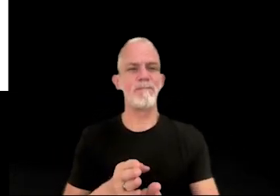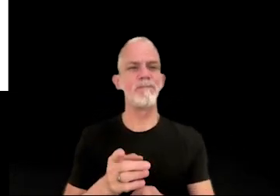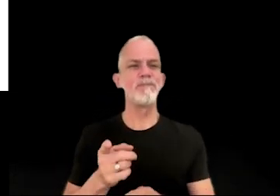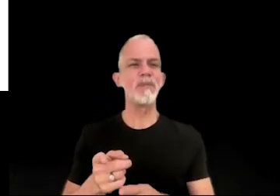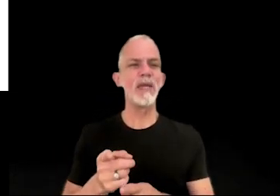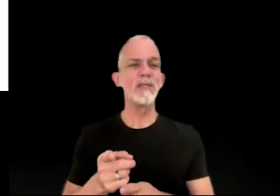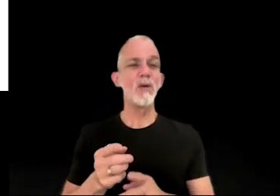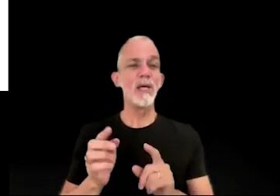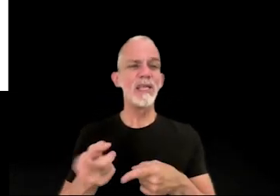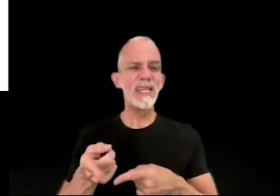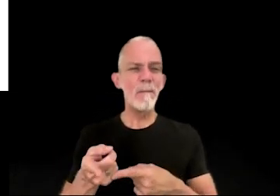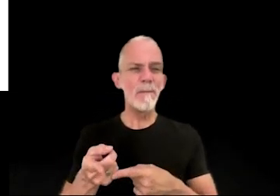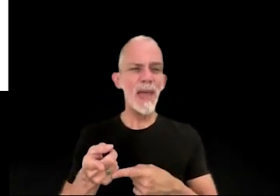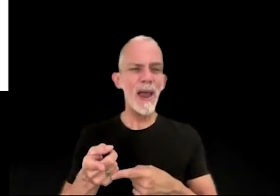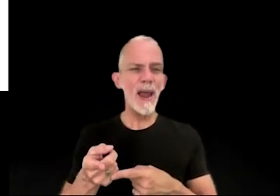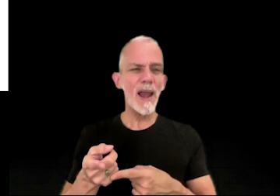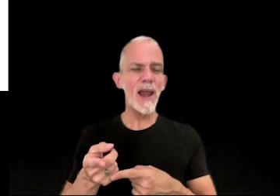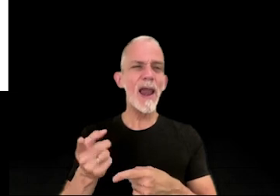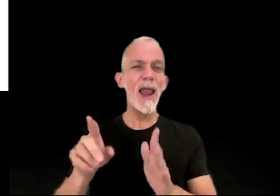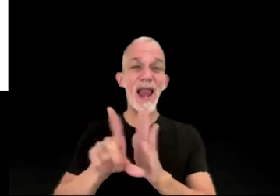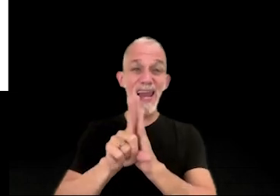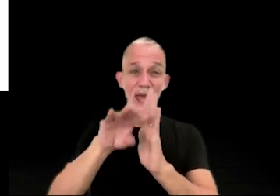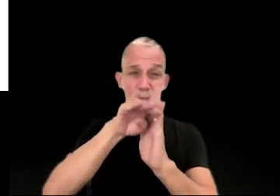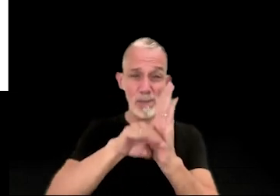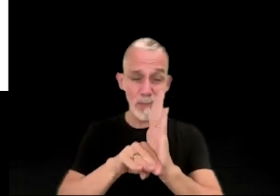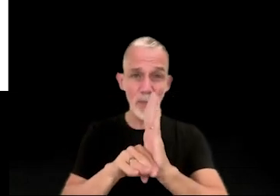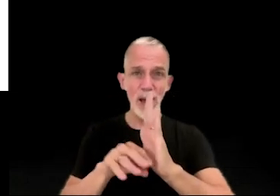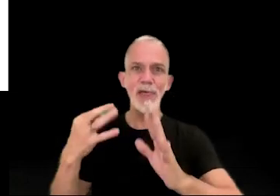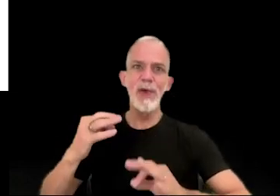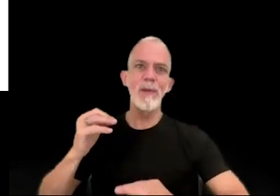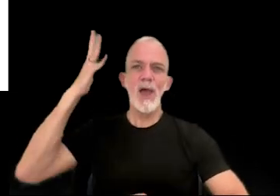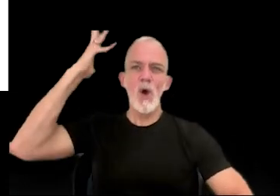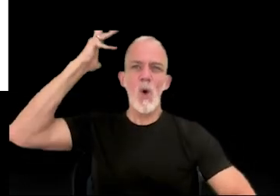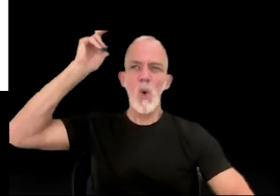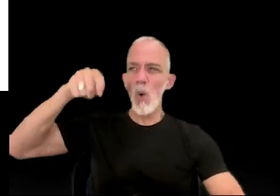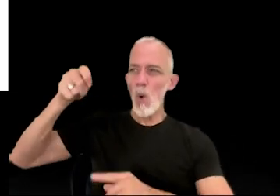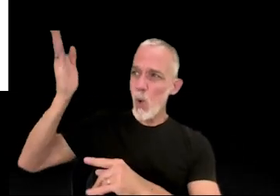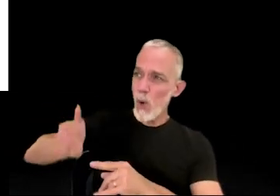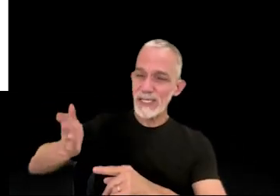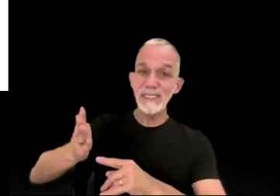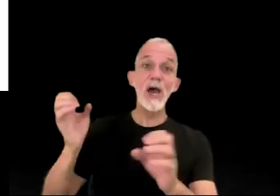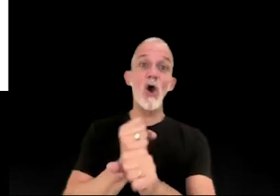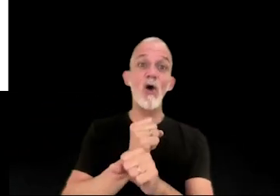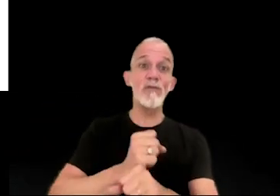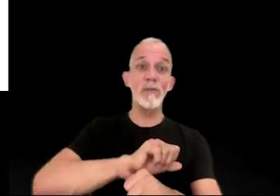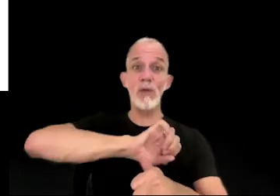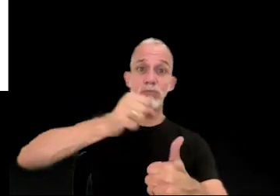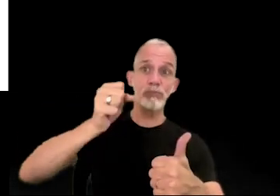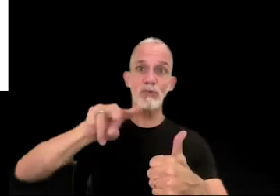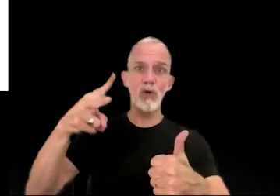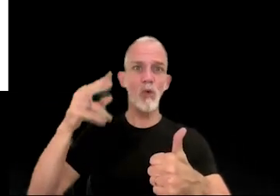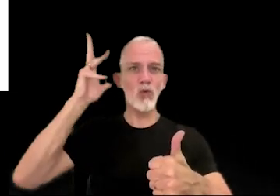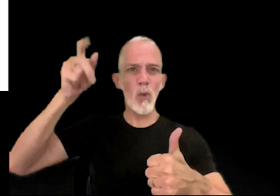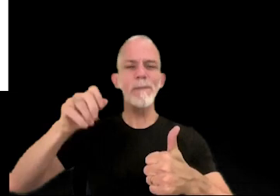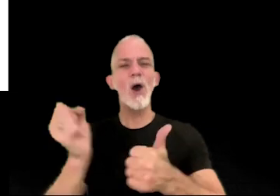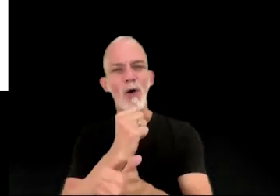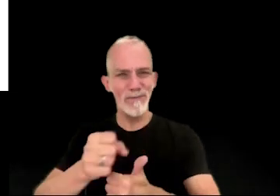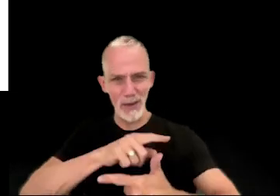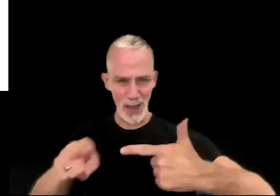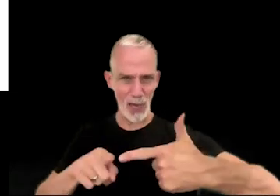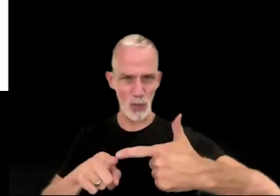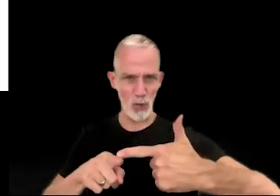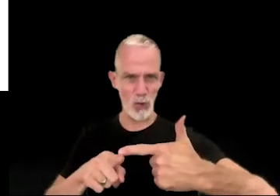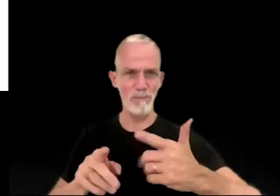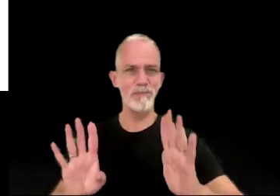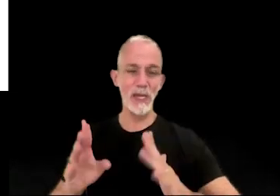en esta ley se establece que tiene que ser una condena confirmada de segunda instancia. Uno tiende